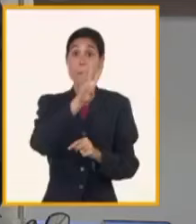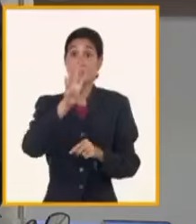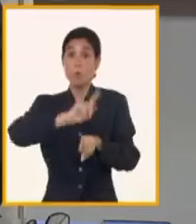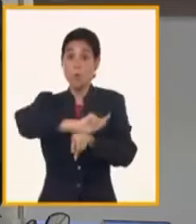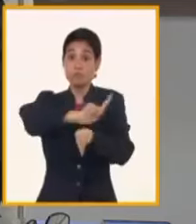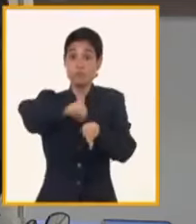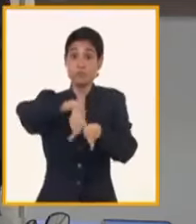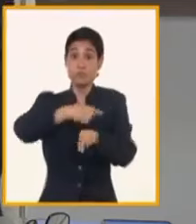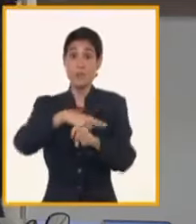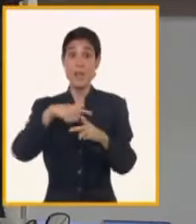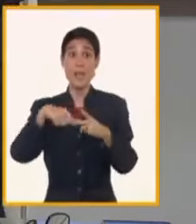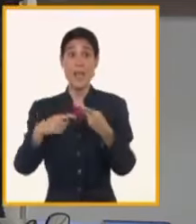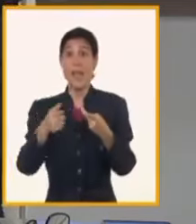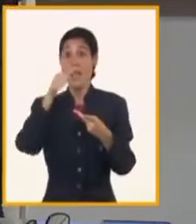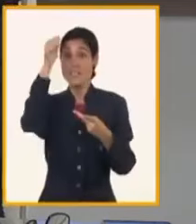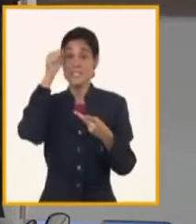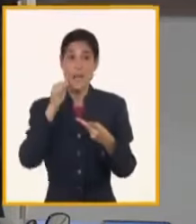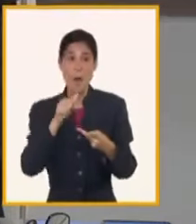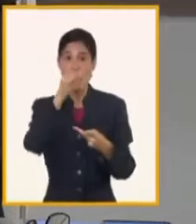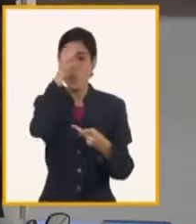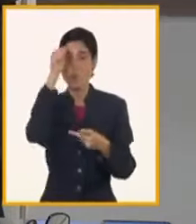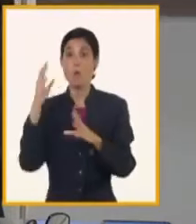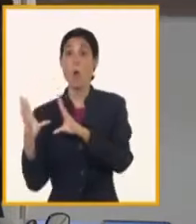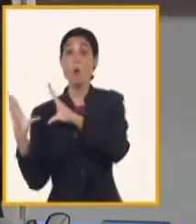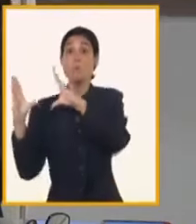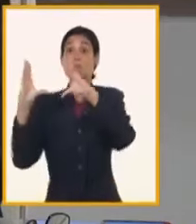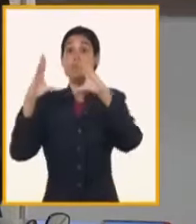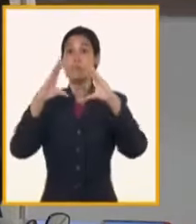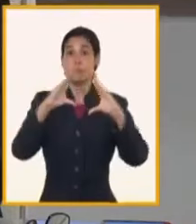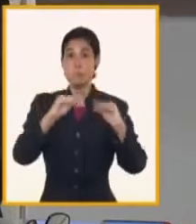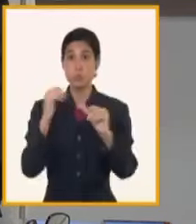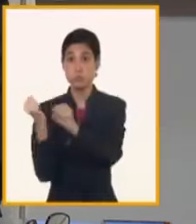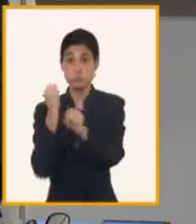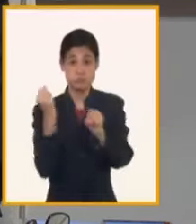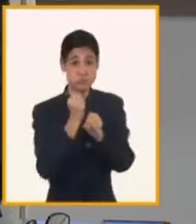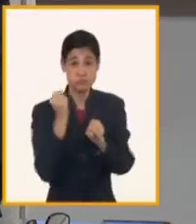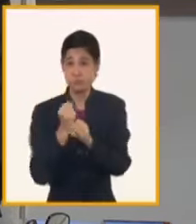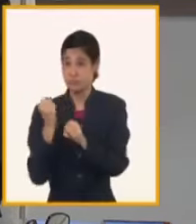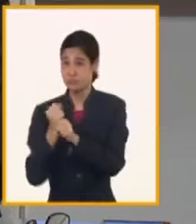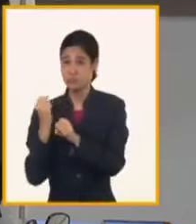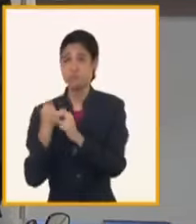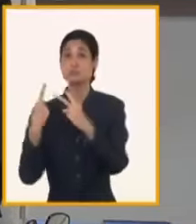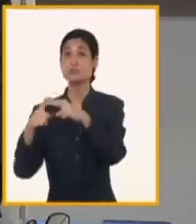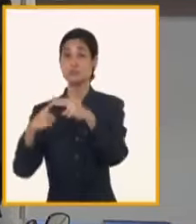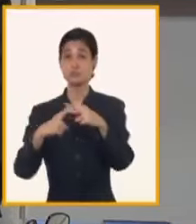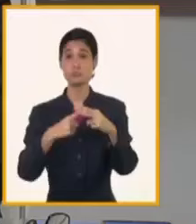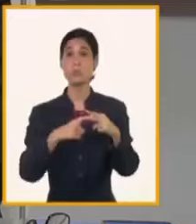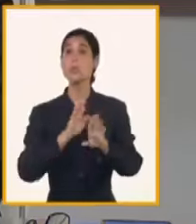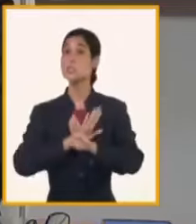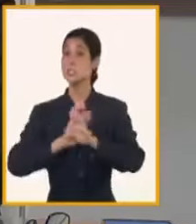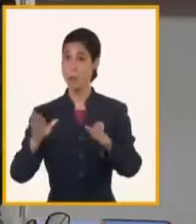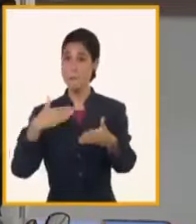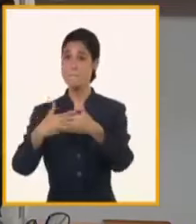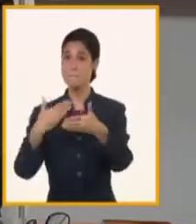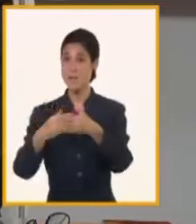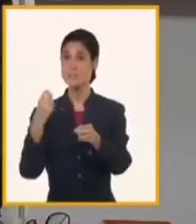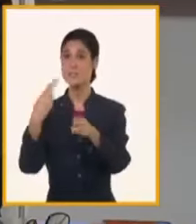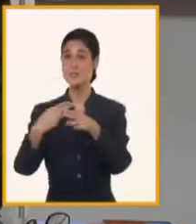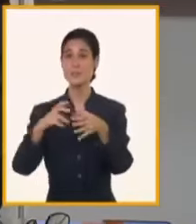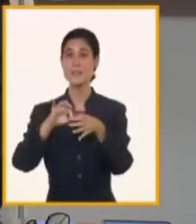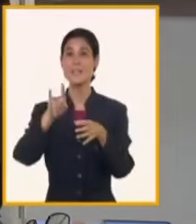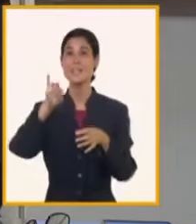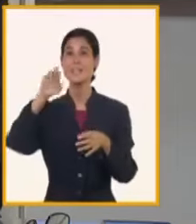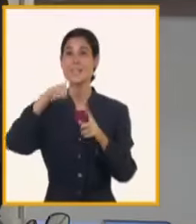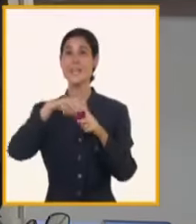24 horas y se entregaron y hoy guitera está trabajando con una bomba recuperada por los cubanos con una bomba de